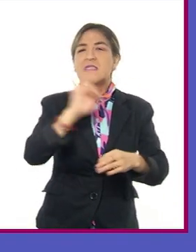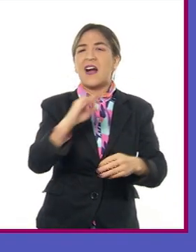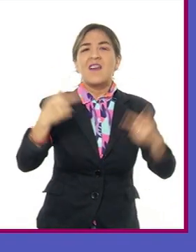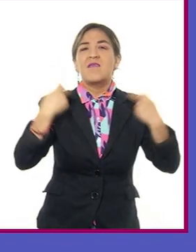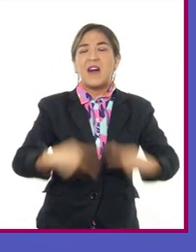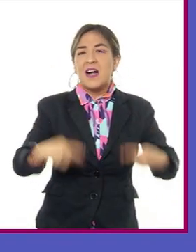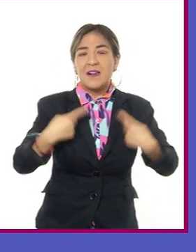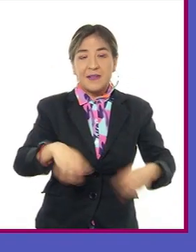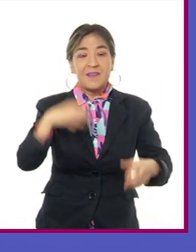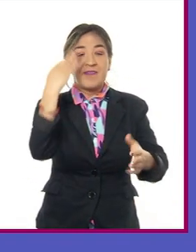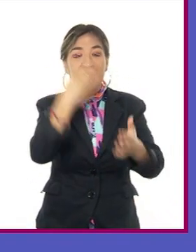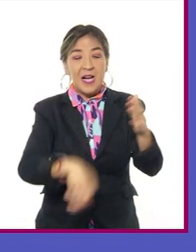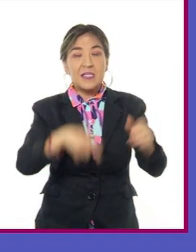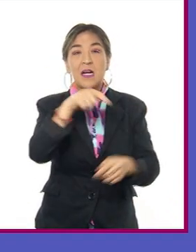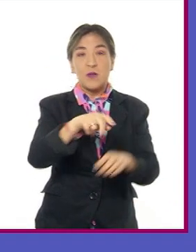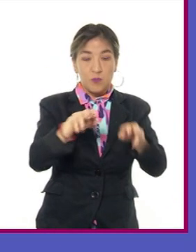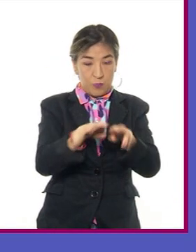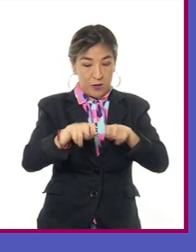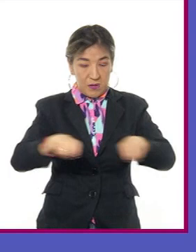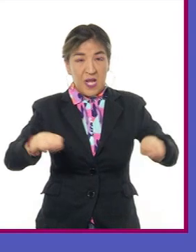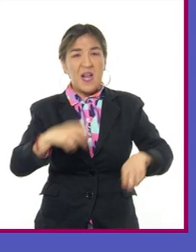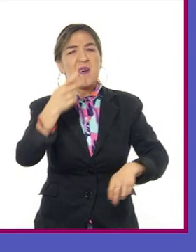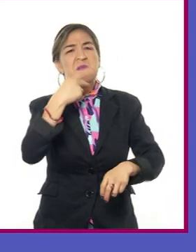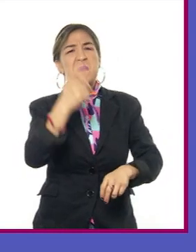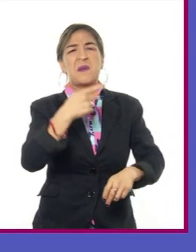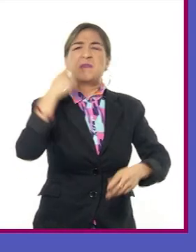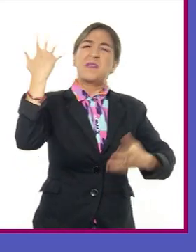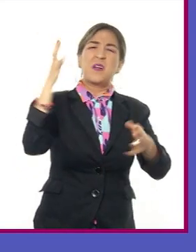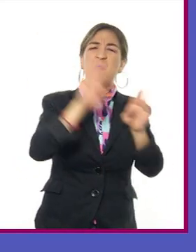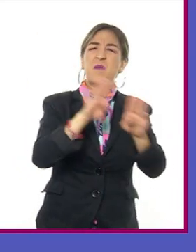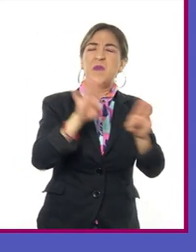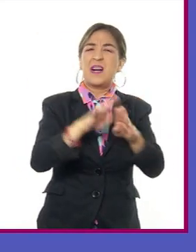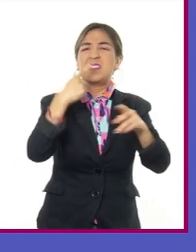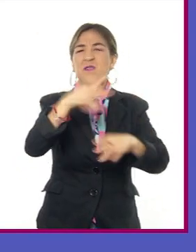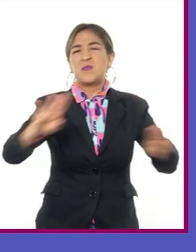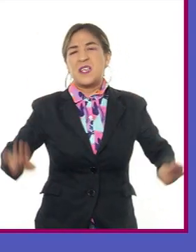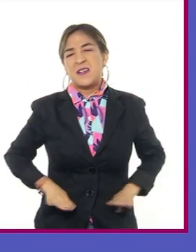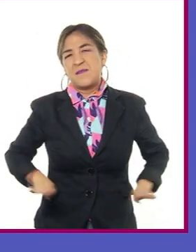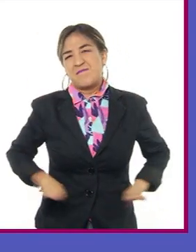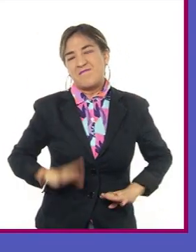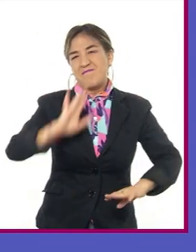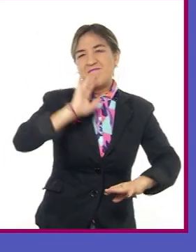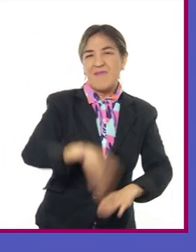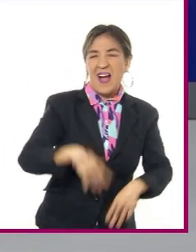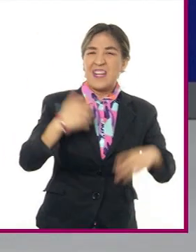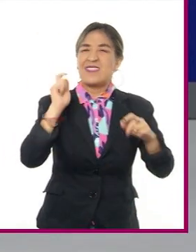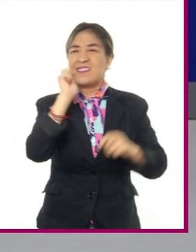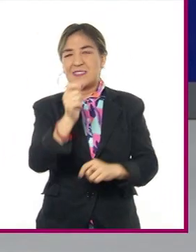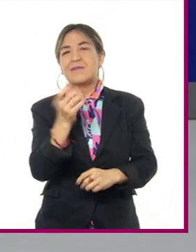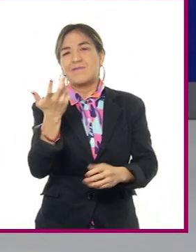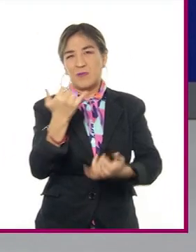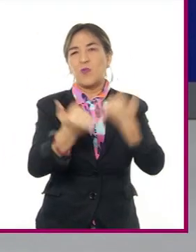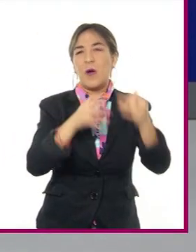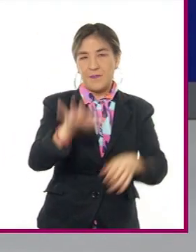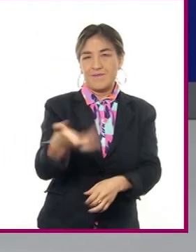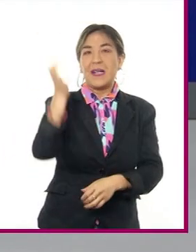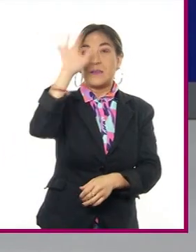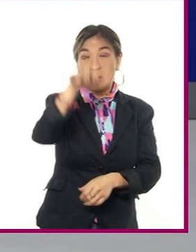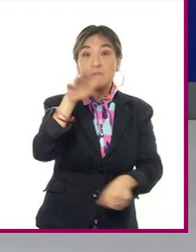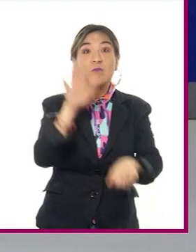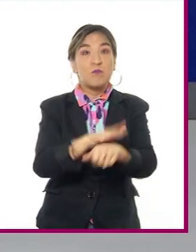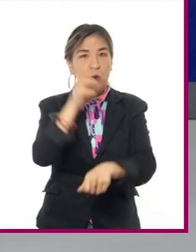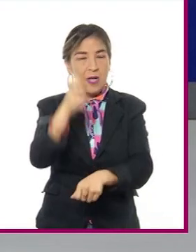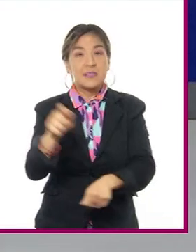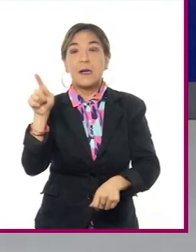jugador o de un miembro de la banca por un comportamiento impropio en un partido de baloncesto. Por eso, los